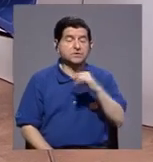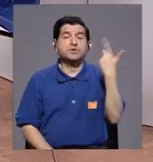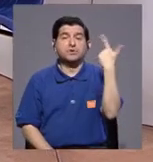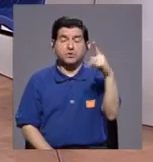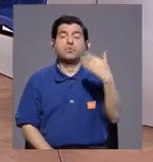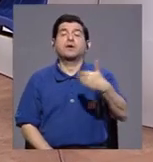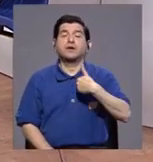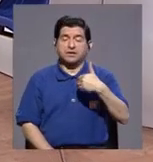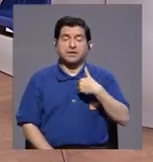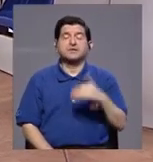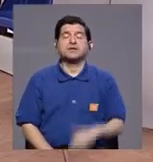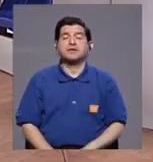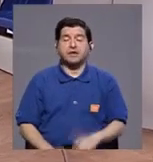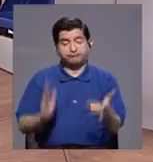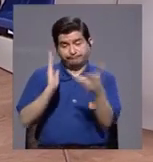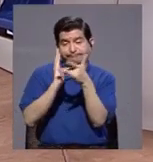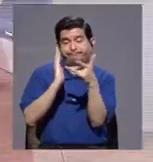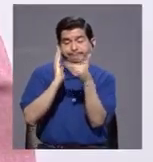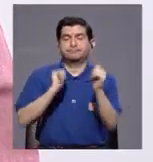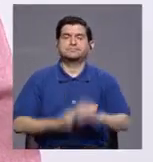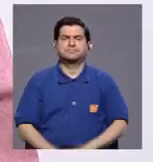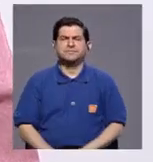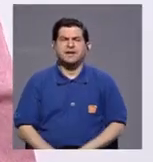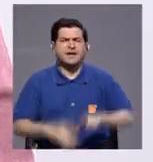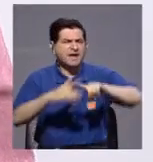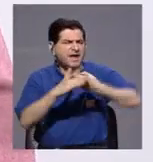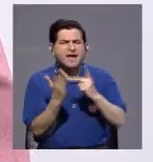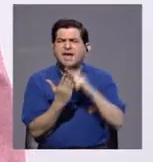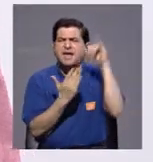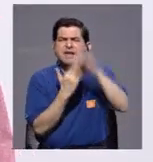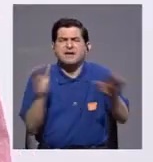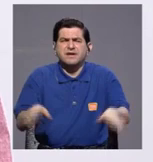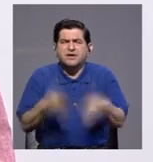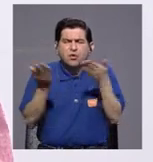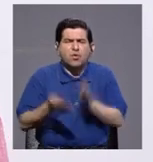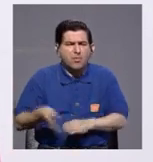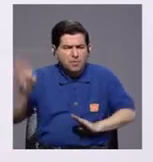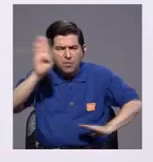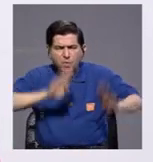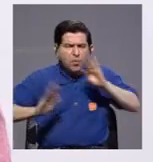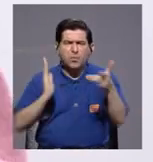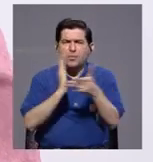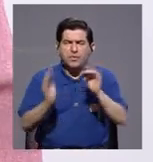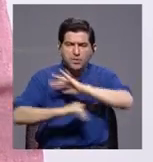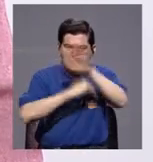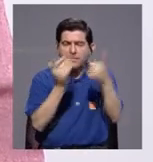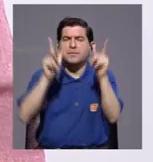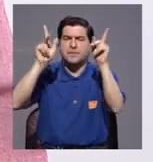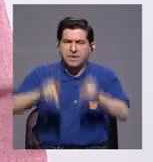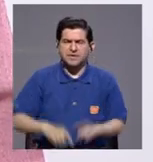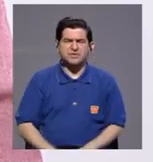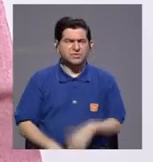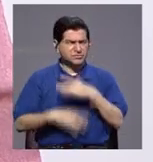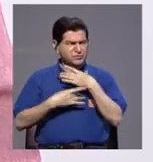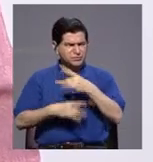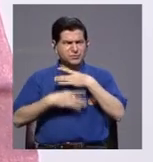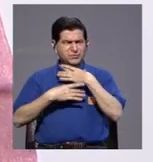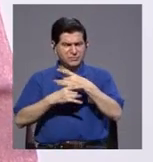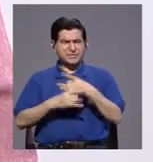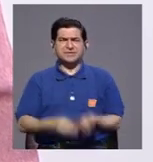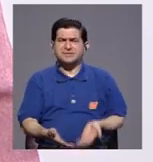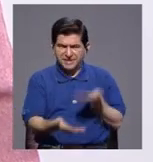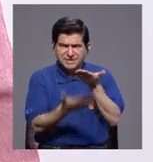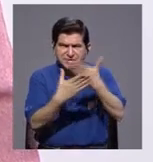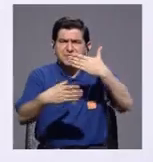riesgos que puede tener la tecnología como las del proyecto biotecnología para todos andrés que es resulta interesantísimo la